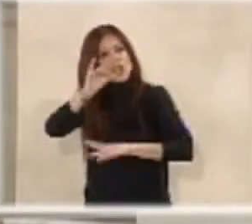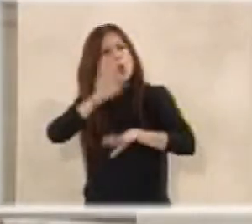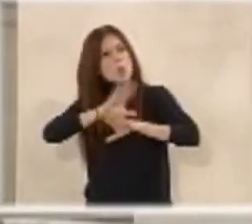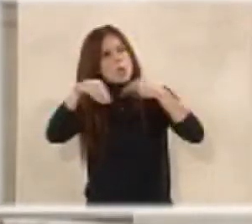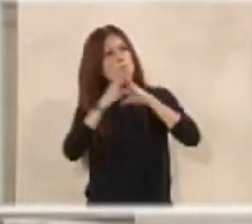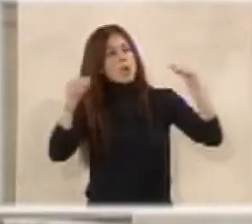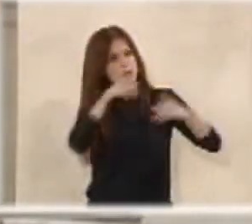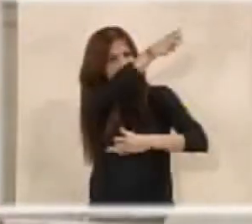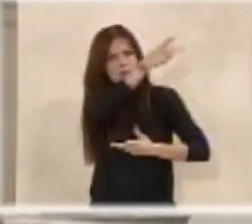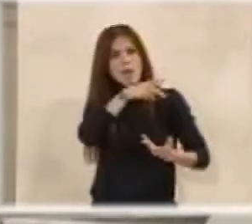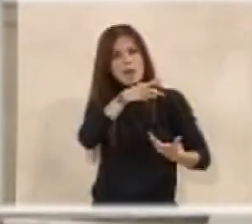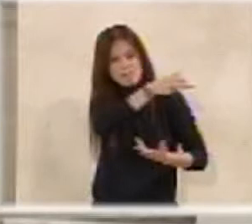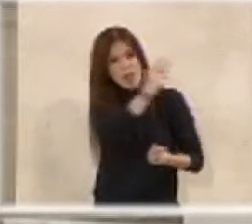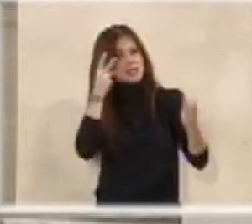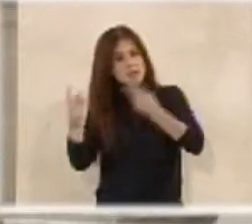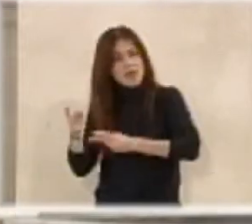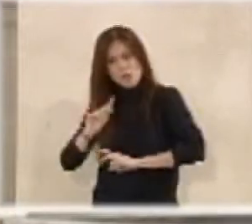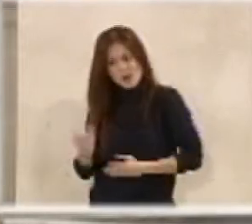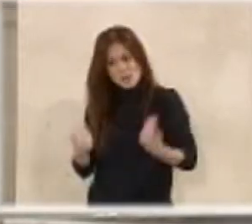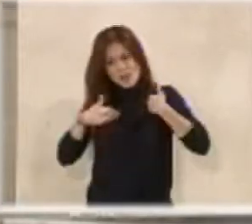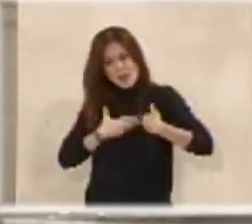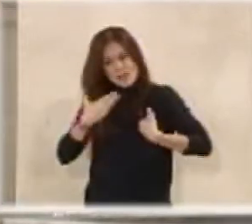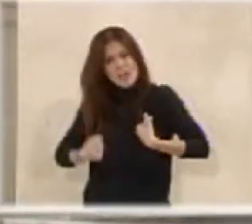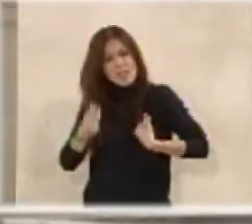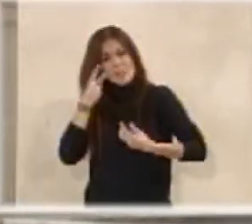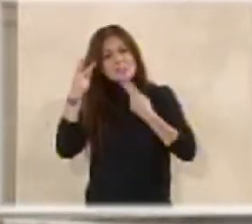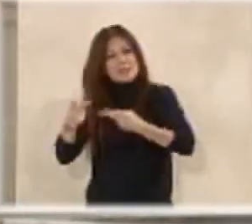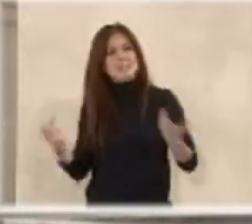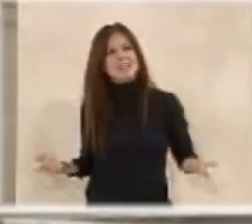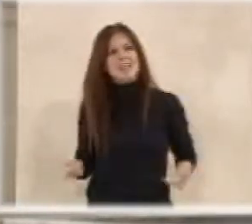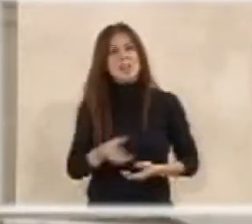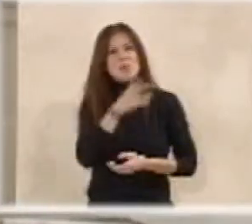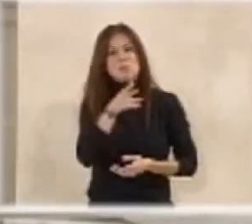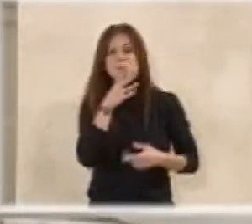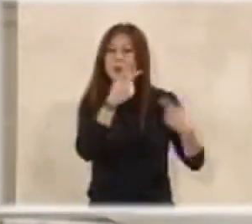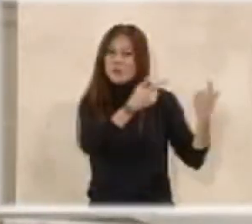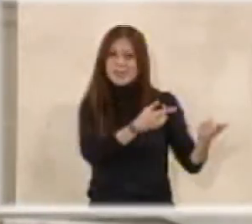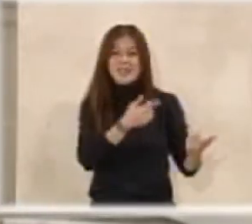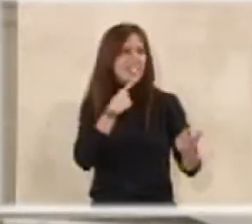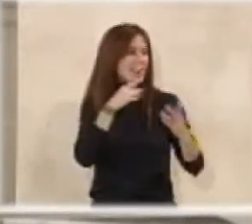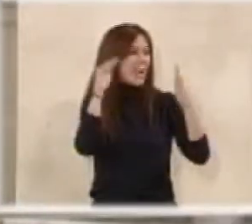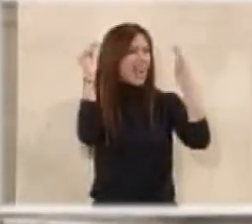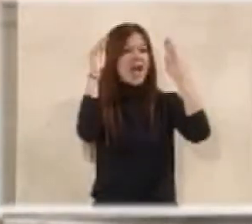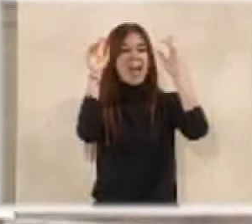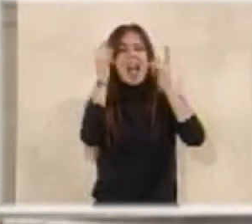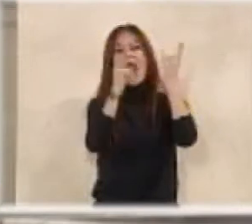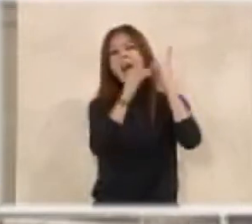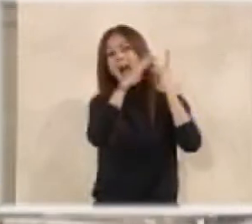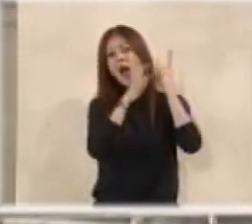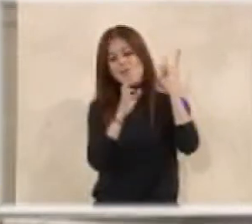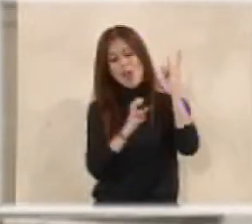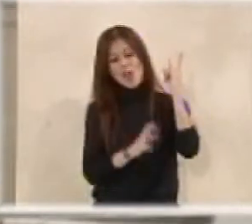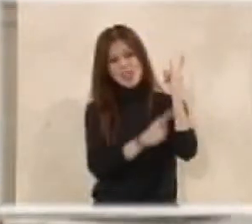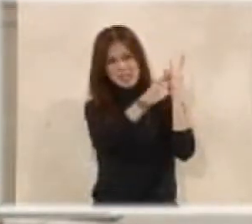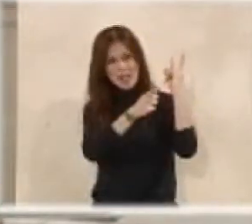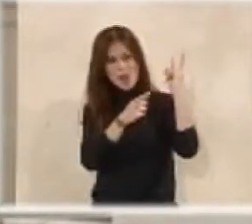y la que pone el dinero, ¿por qué fue usted? ¿Por qué ha hecho usted de aquí? ¿Por qué han hecho el árbol de los deseos? ¿Por qué lo ha hecho el ayuntamiento?